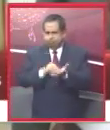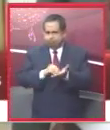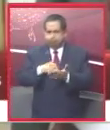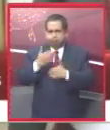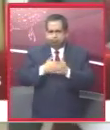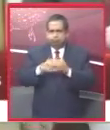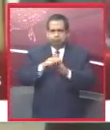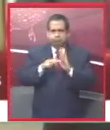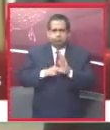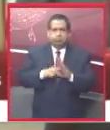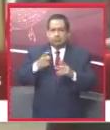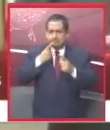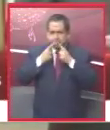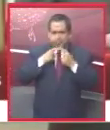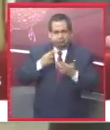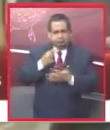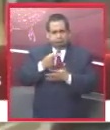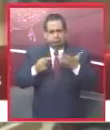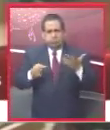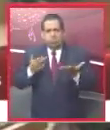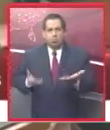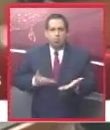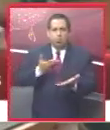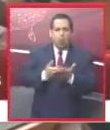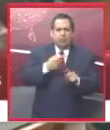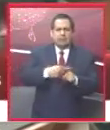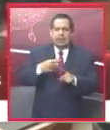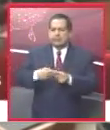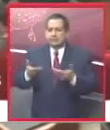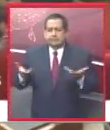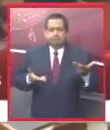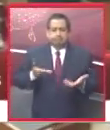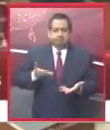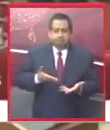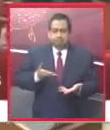norma, resultado de las diversas propuestas, pues toda vez que el Congreso